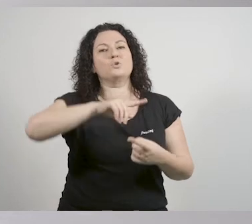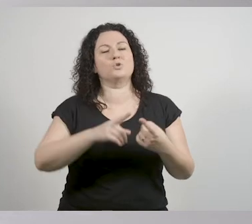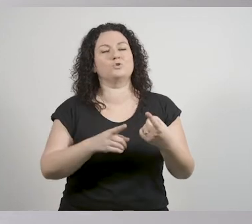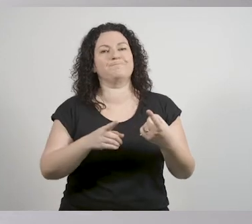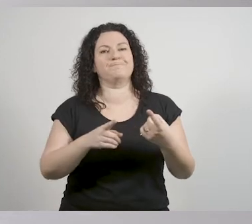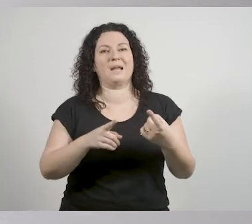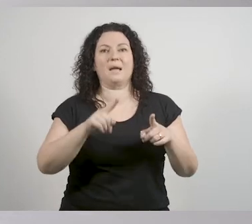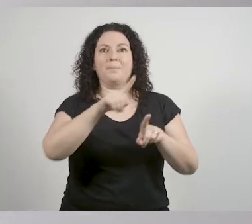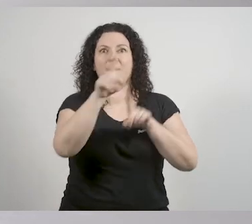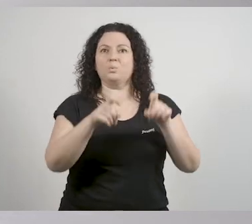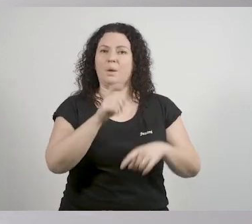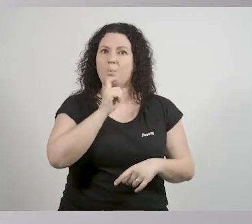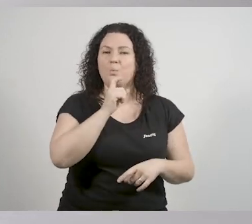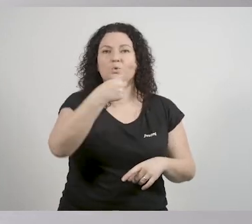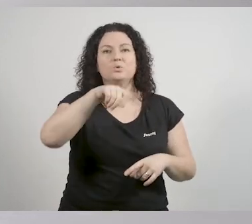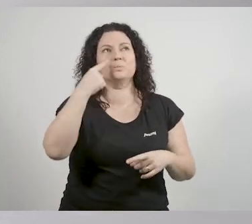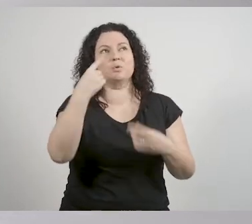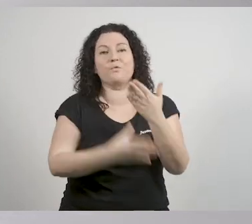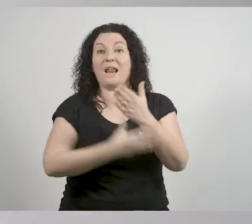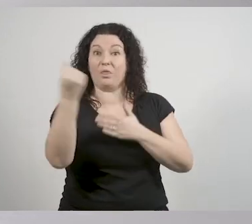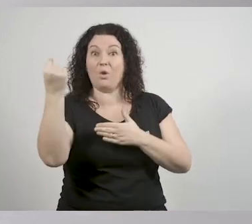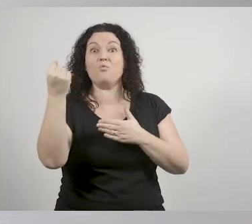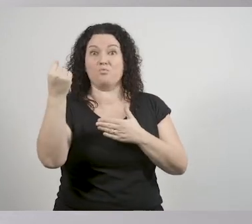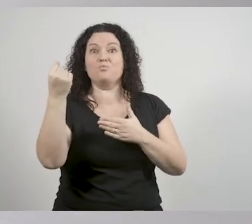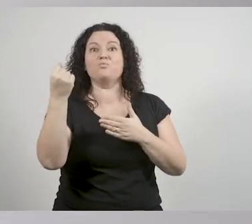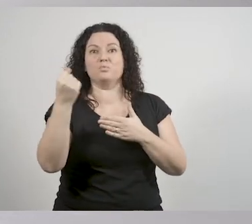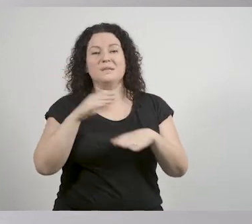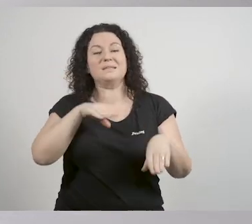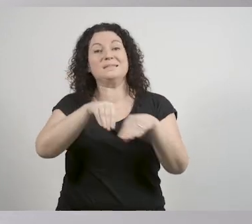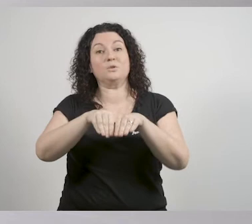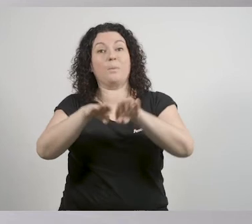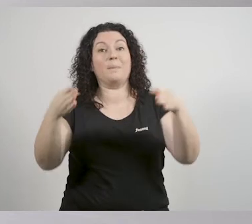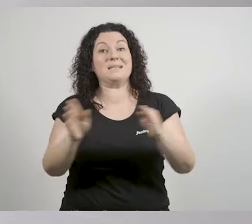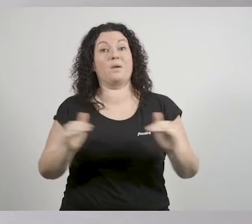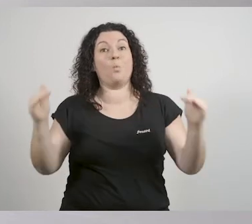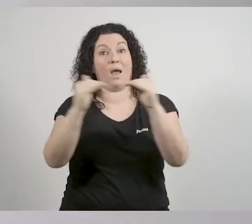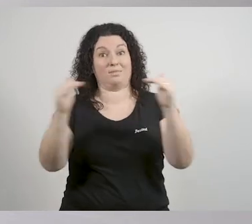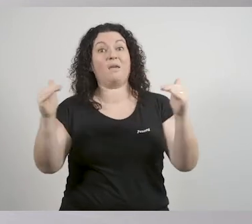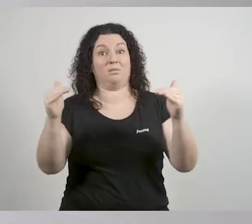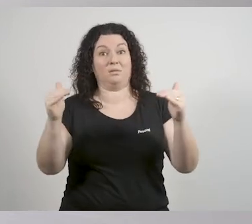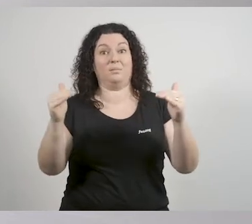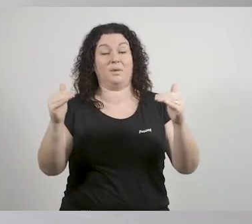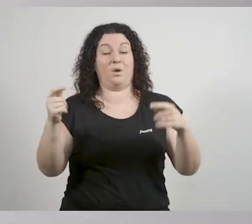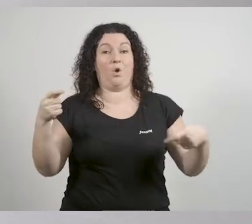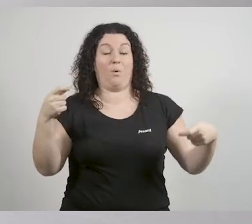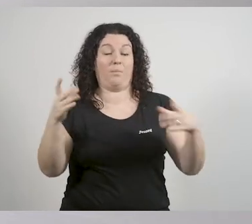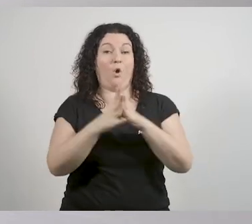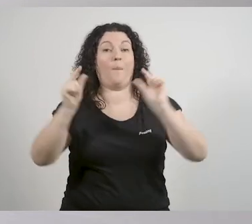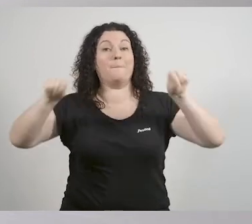Desde la Federación estamos en la mesa de igualdad del convenio colectivo, con lo cual miramos